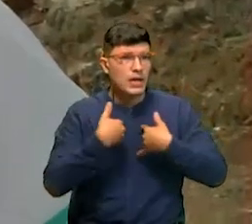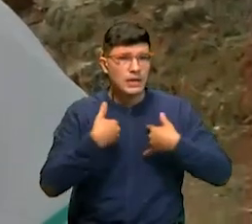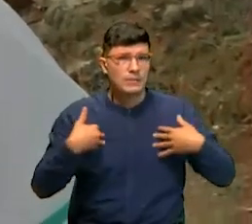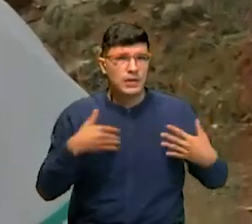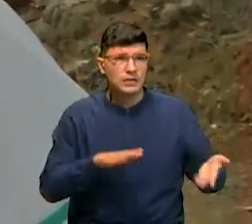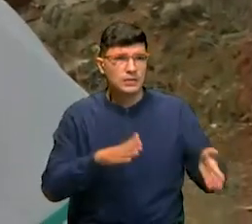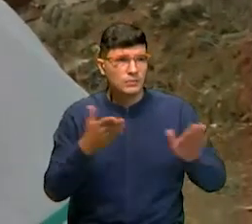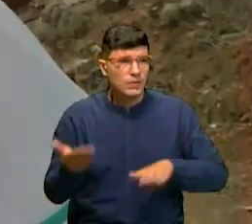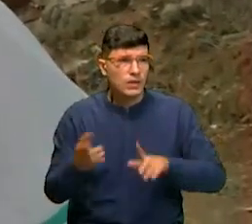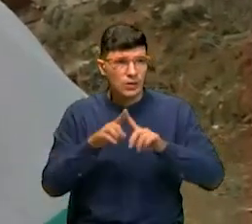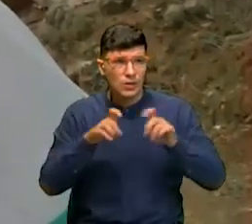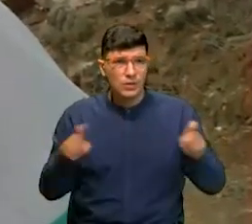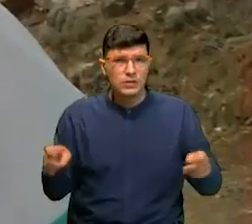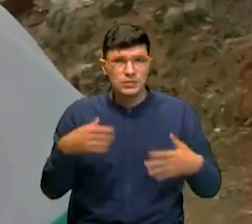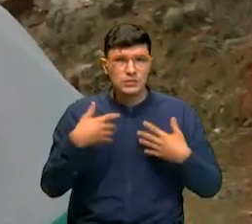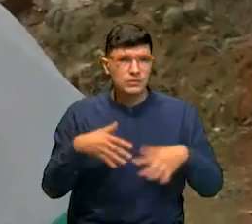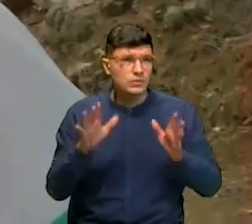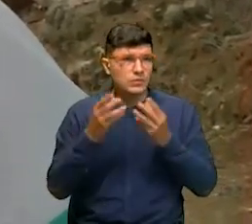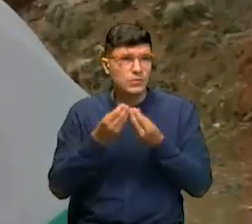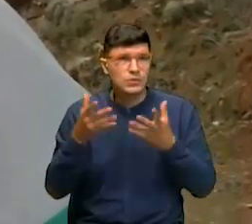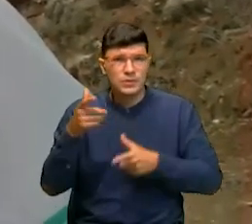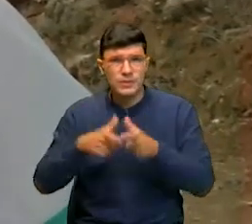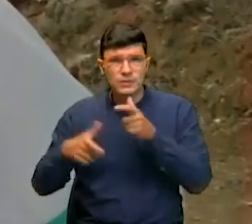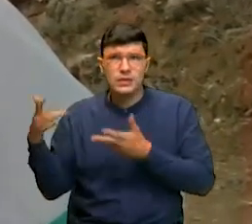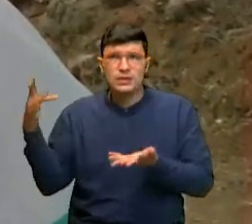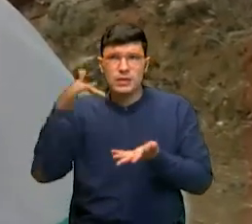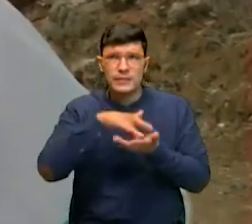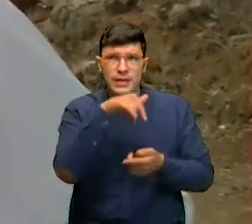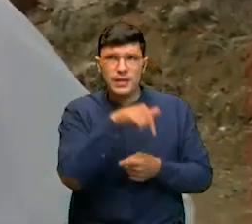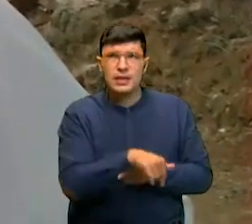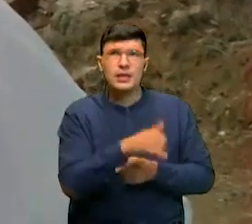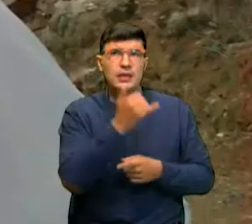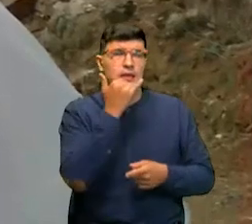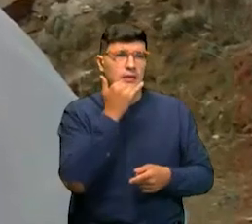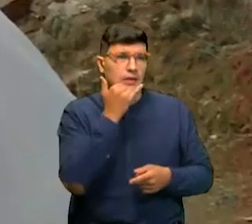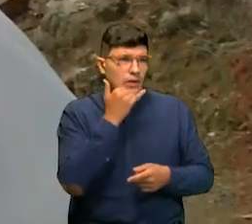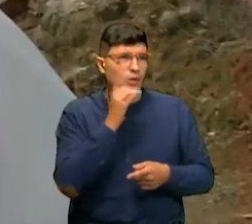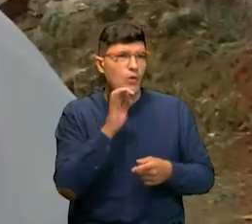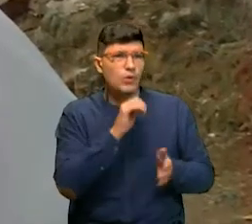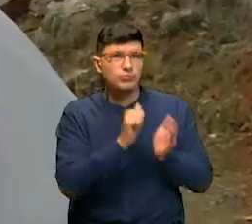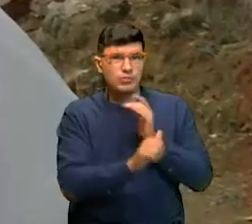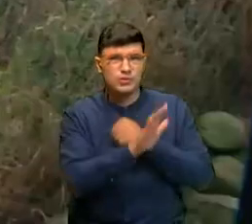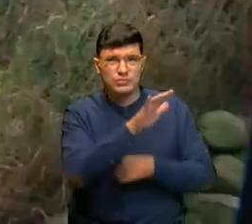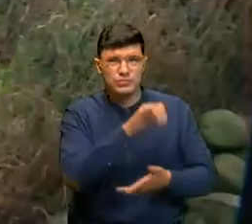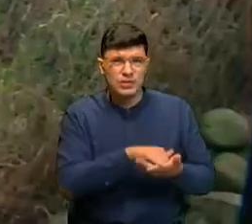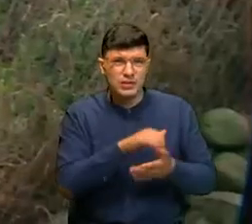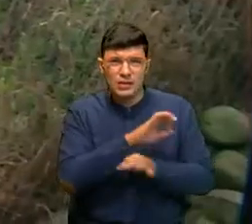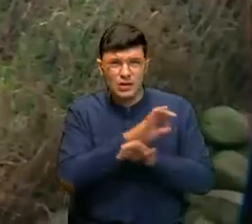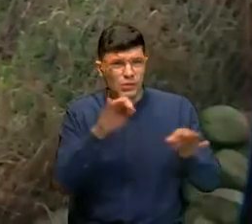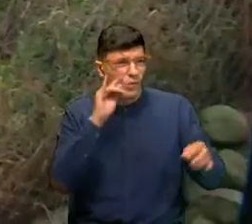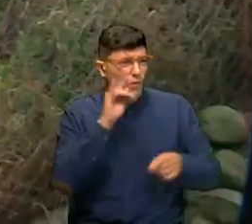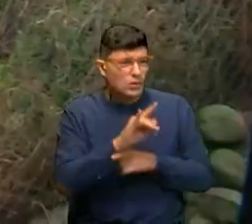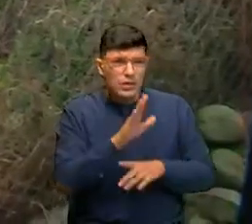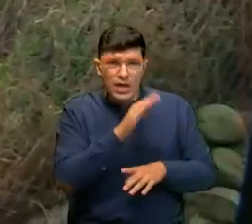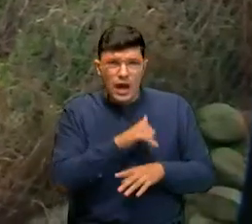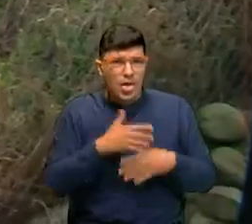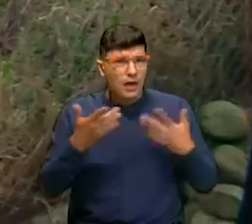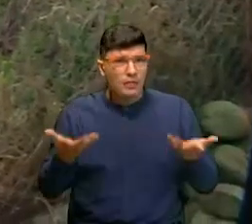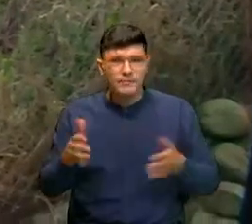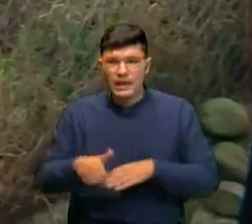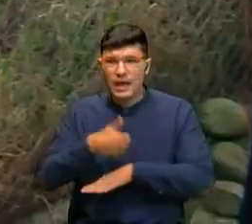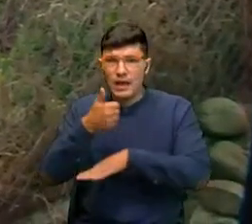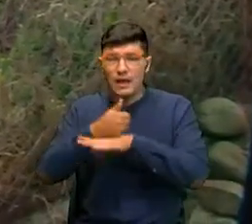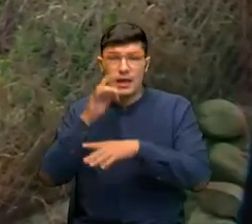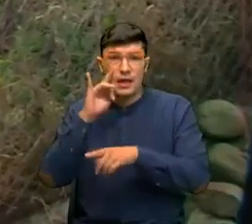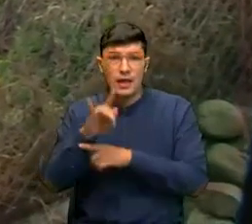anteriormente gente que viene hacia sus necesidades fisiológicas sin control de ninguna autoridad la comunidad